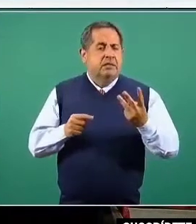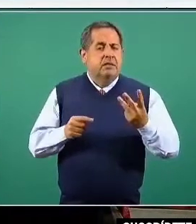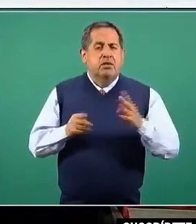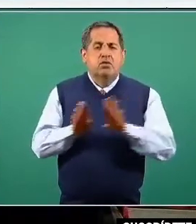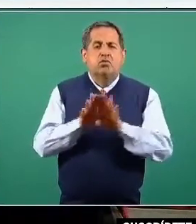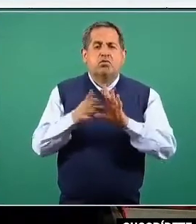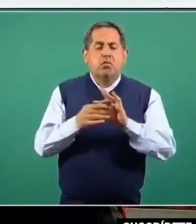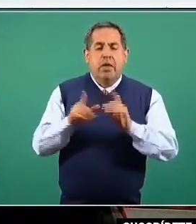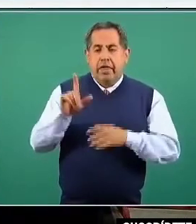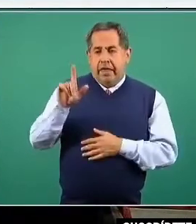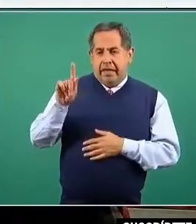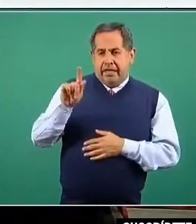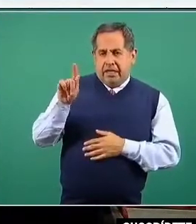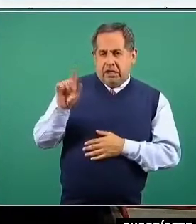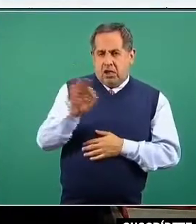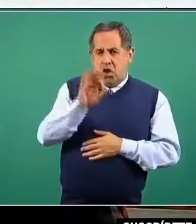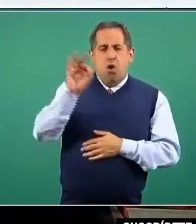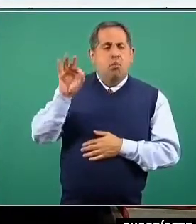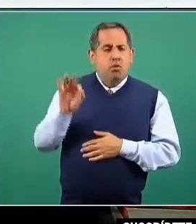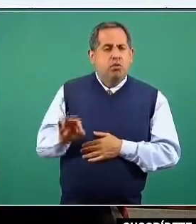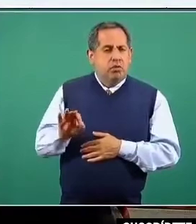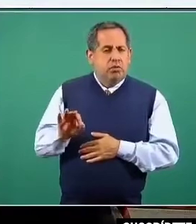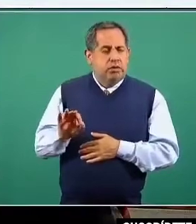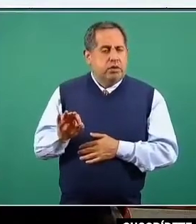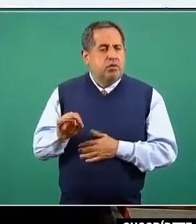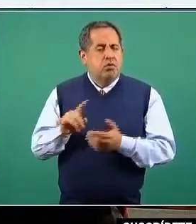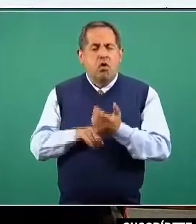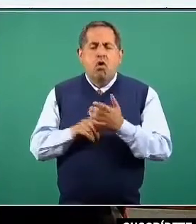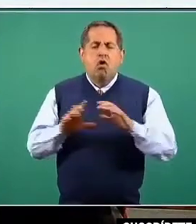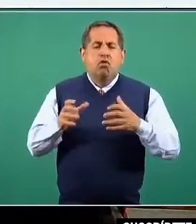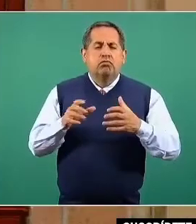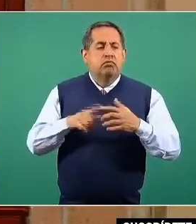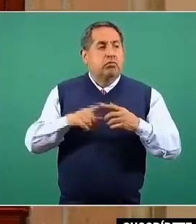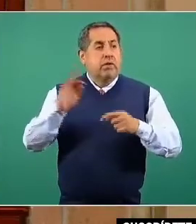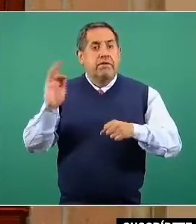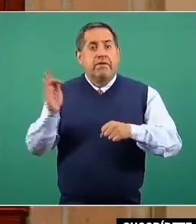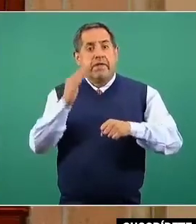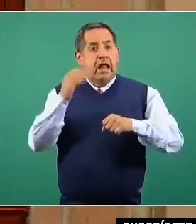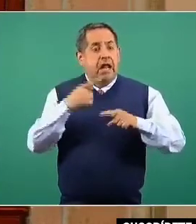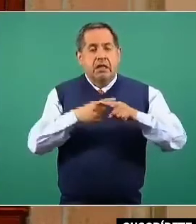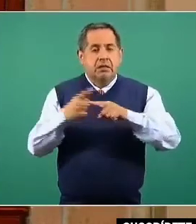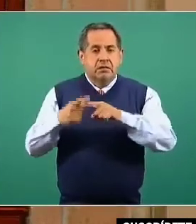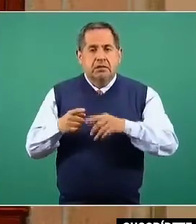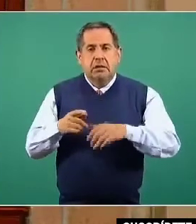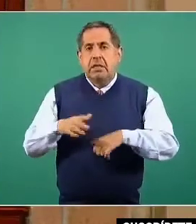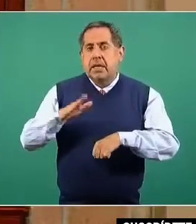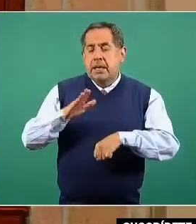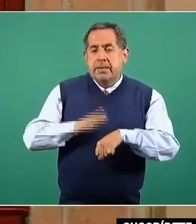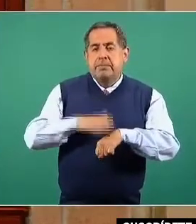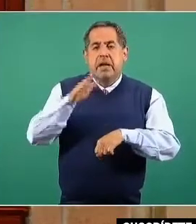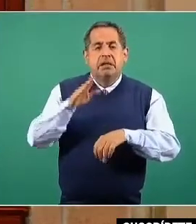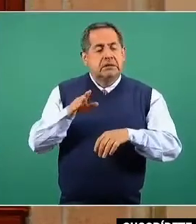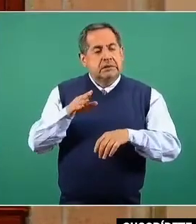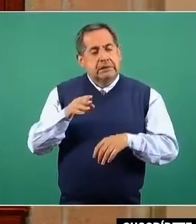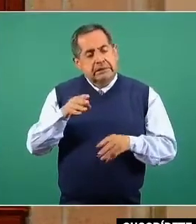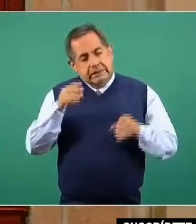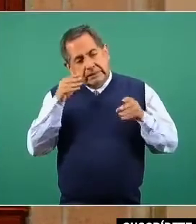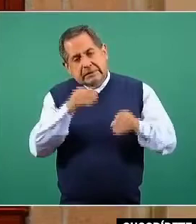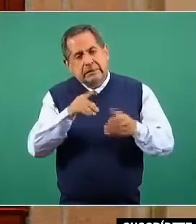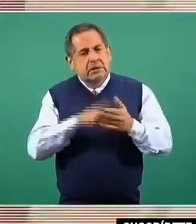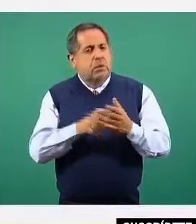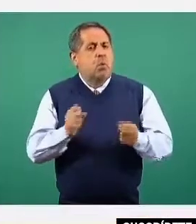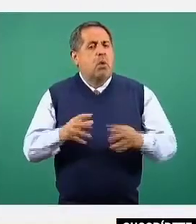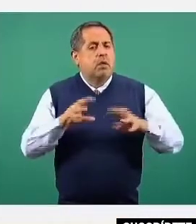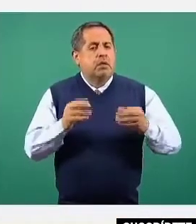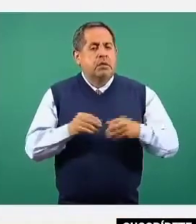de un 70% de ocupación, 9 entidades federativas. A su vez, la que mayor ocupación